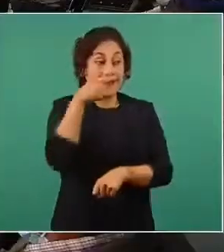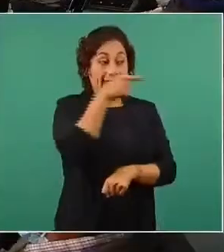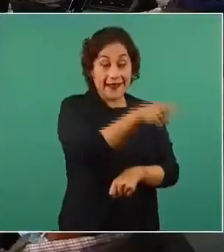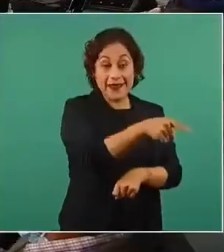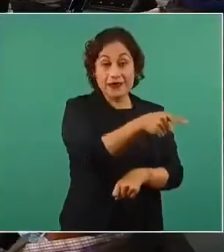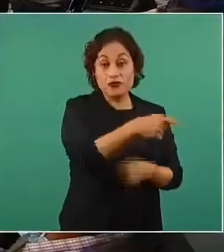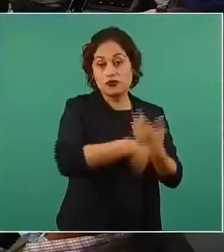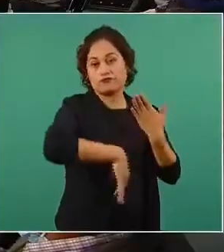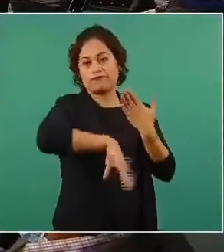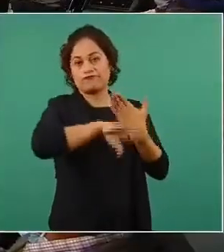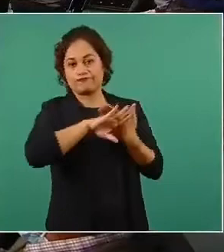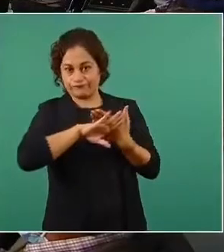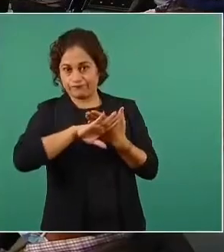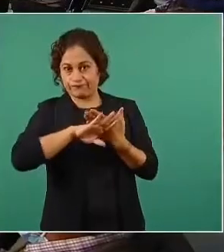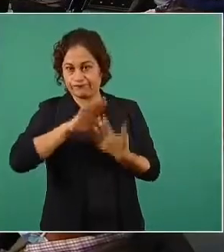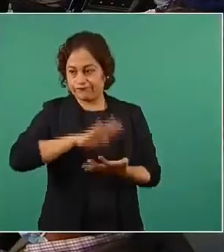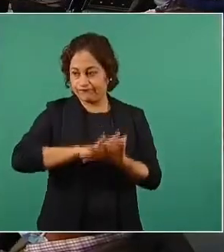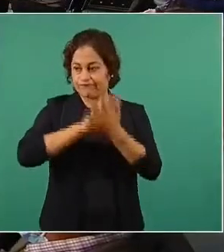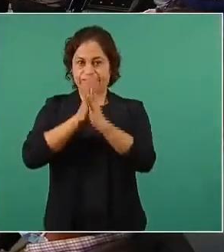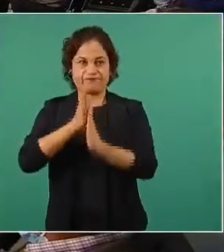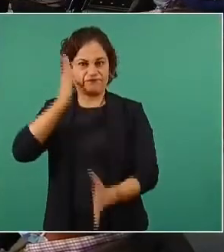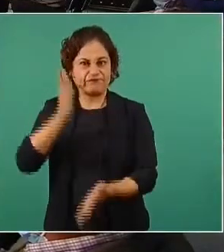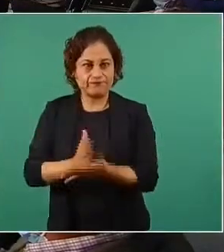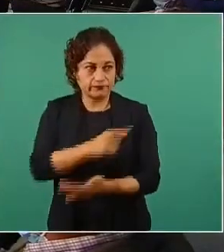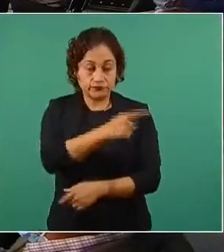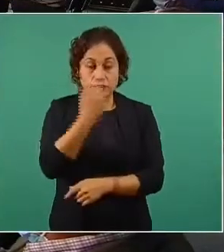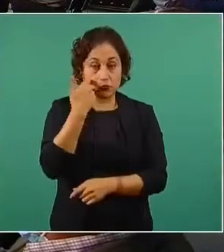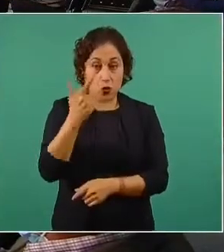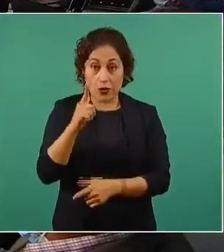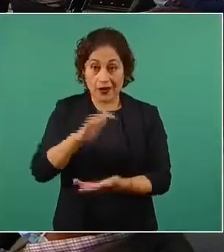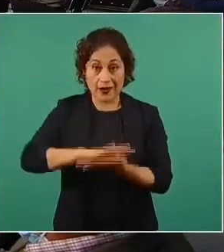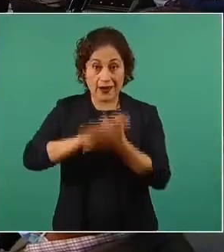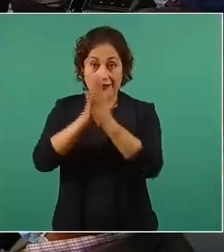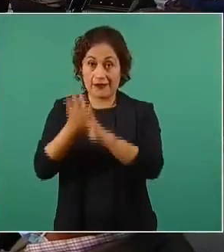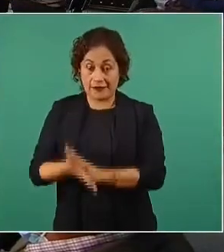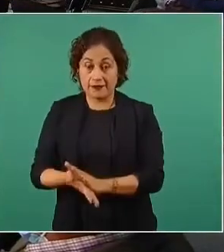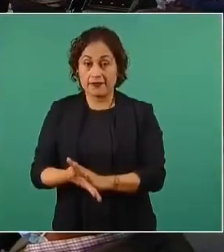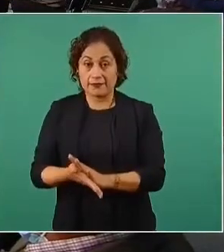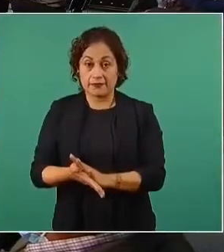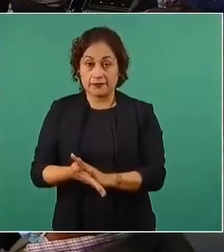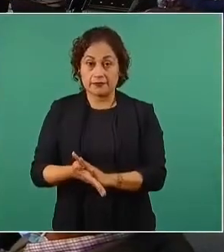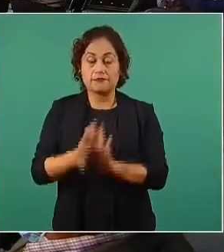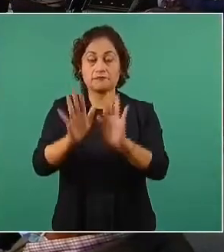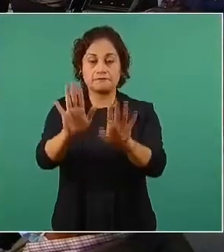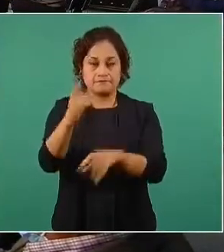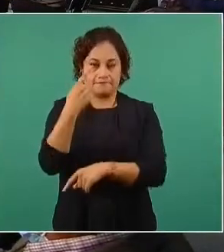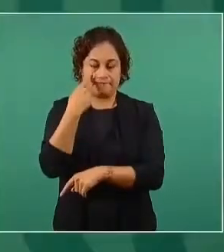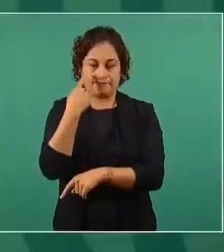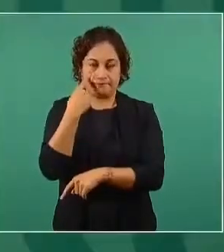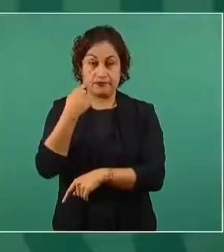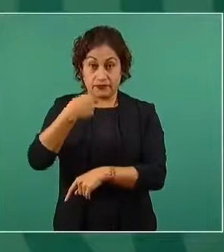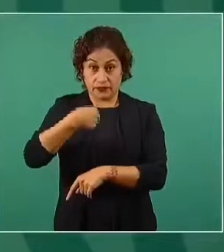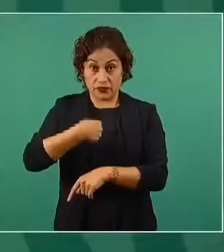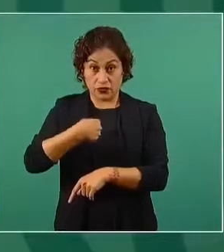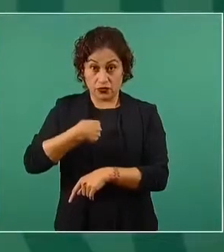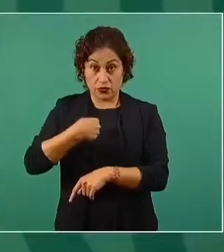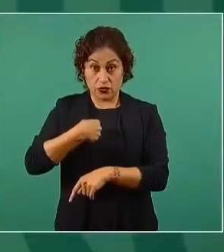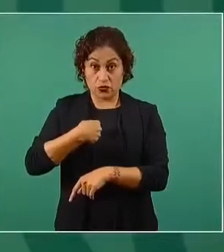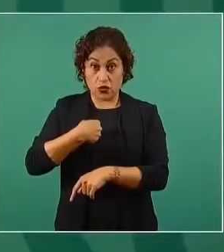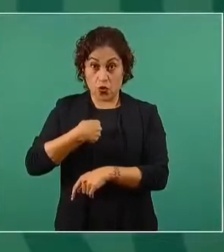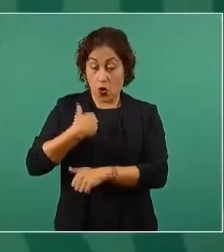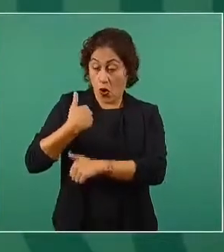cual llegué a la presidencia. Porque yo no llegué a la presidencia